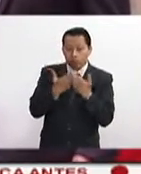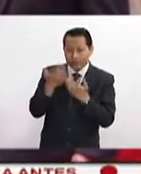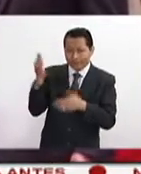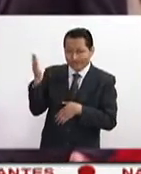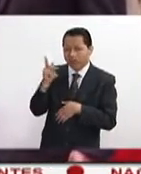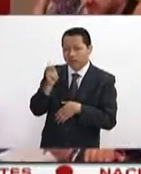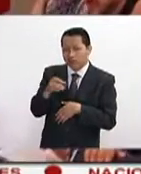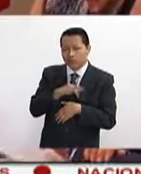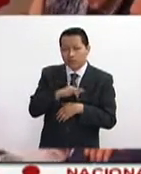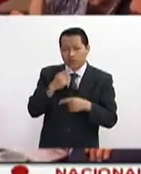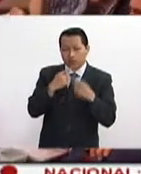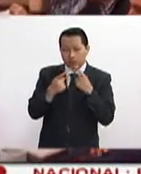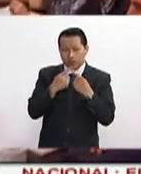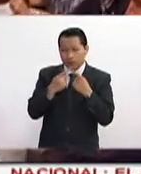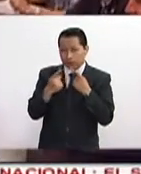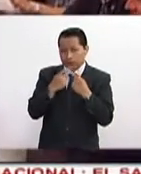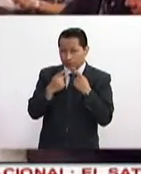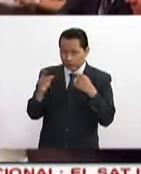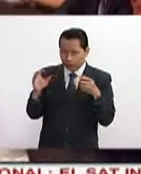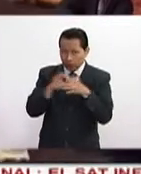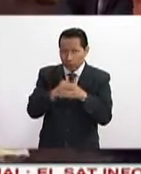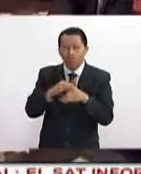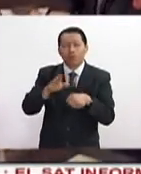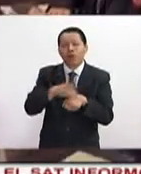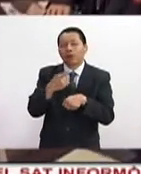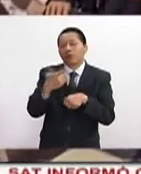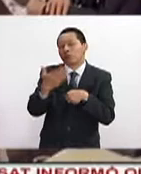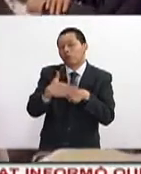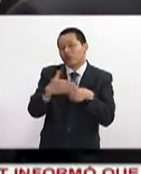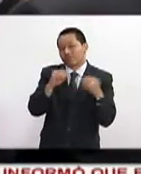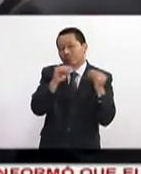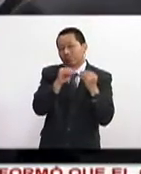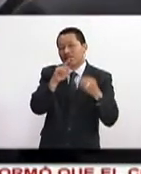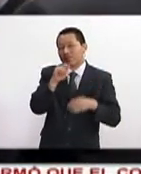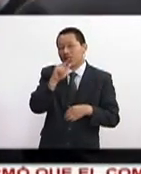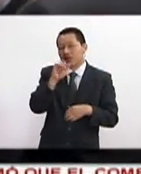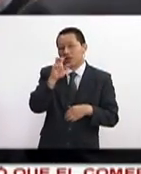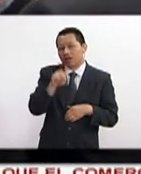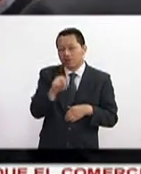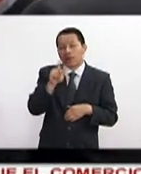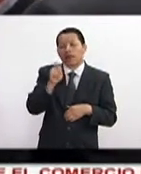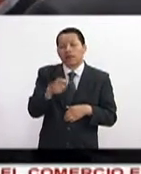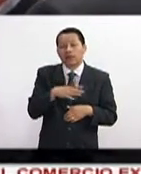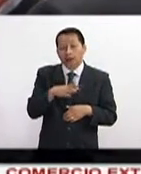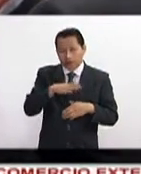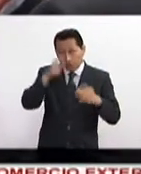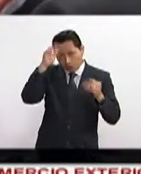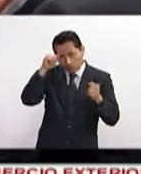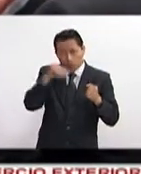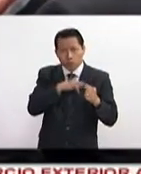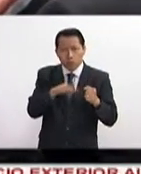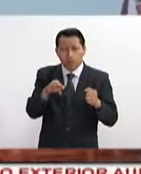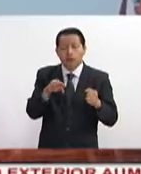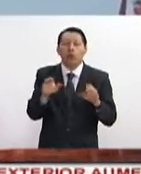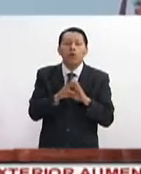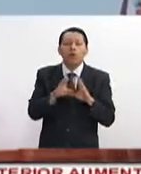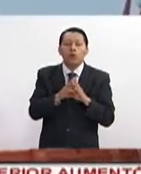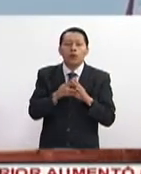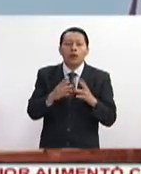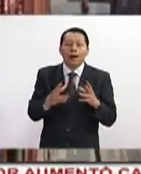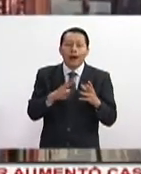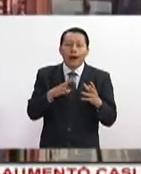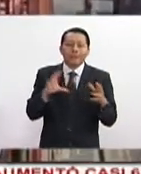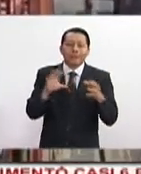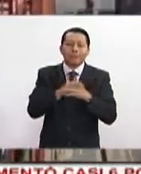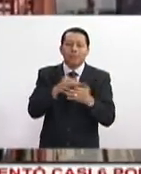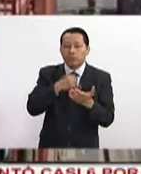de fortalecer el diálogo en el sector previo a las consultas del Telecán. Coincidieron en el compromiso de lograr una profunda integración del